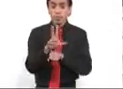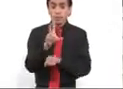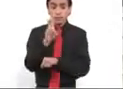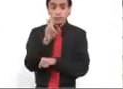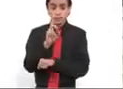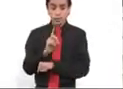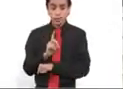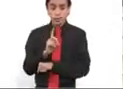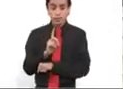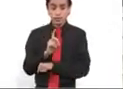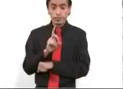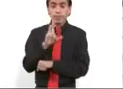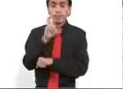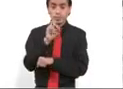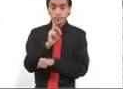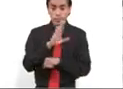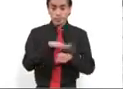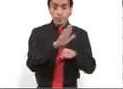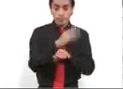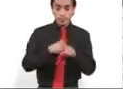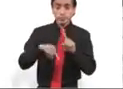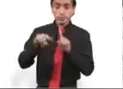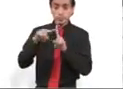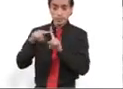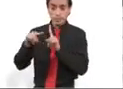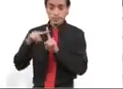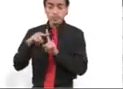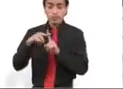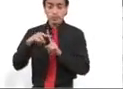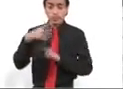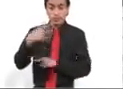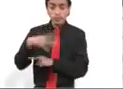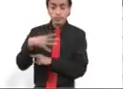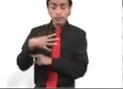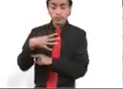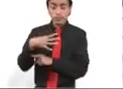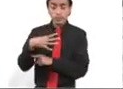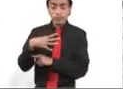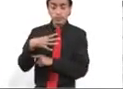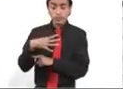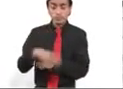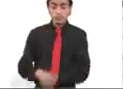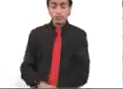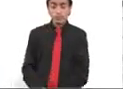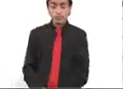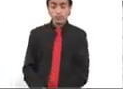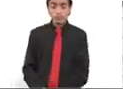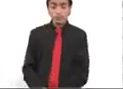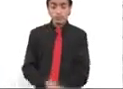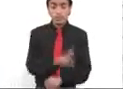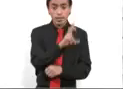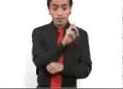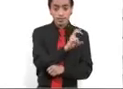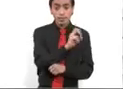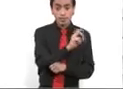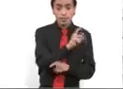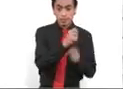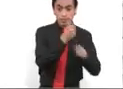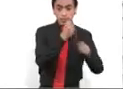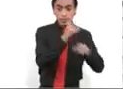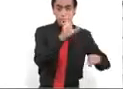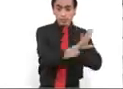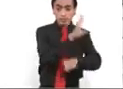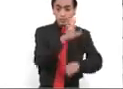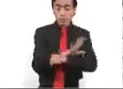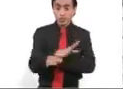este momento. Son 30 más 14. Transportes eléctricos más 14. Exacto, son 30 más 14. 30 de transportes eléctricos,